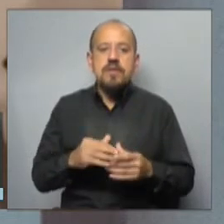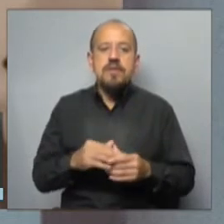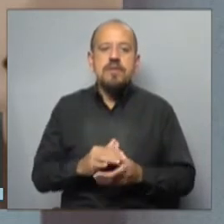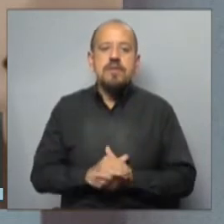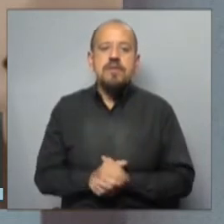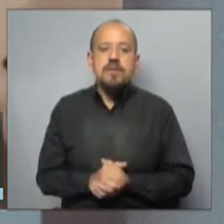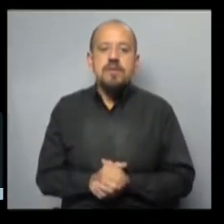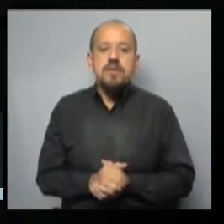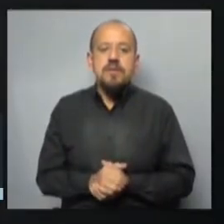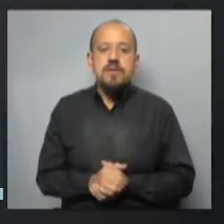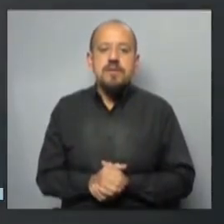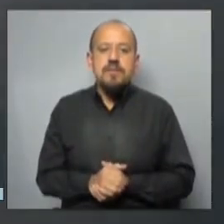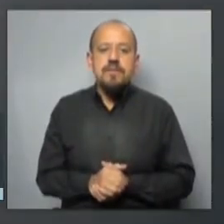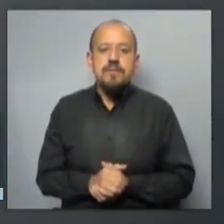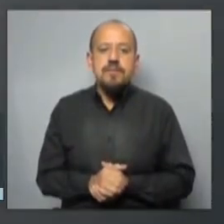colectivo